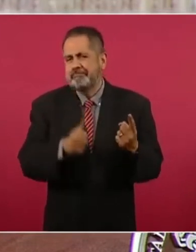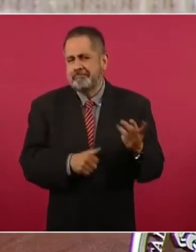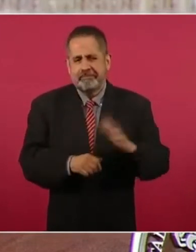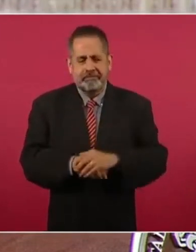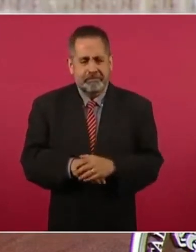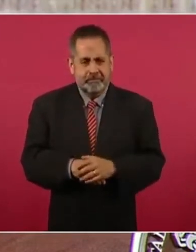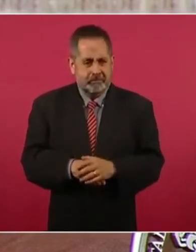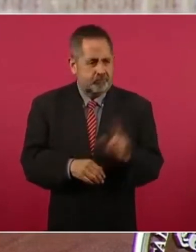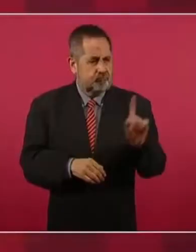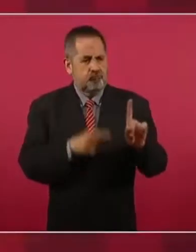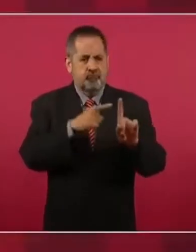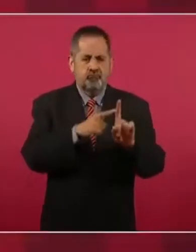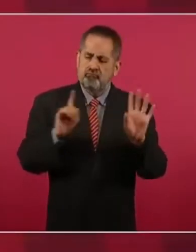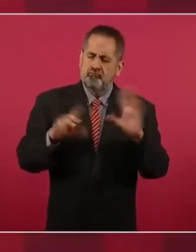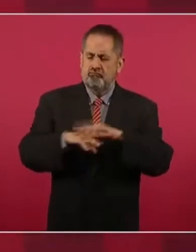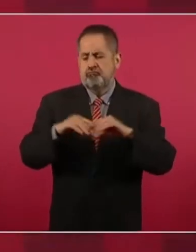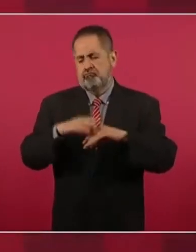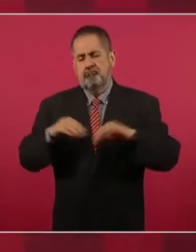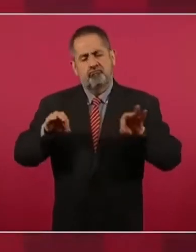que tenga una postura